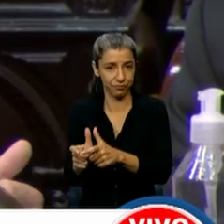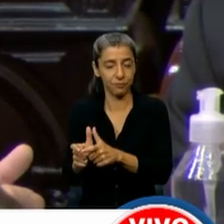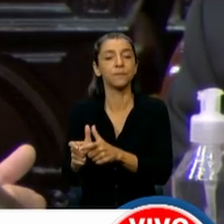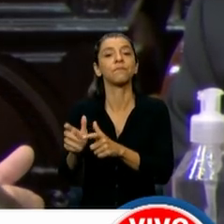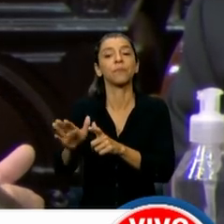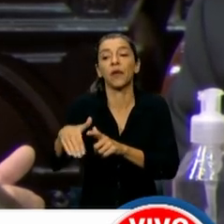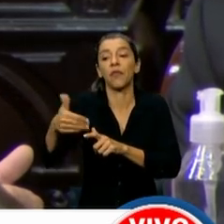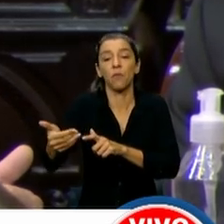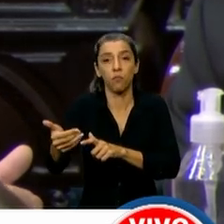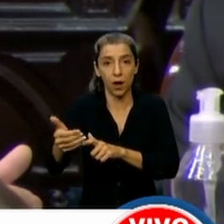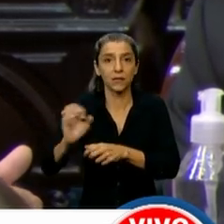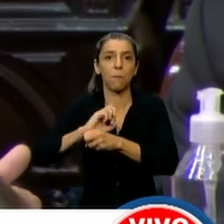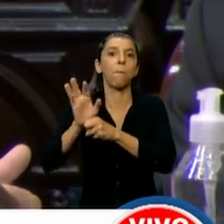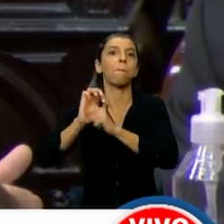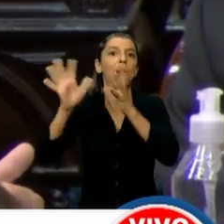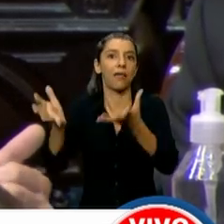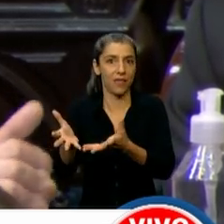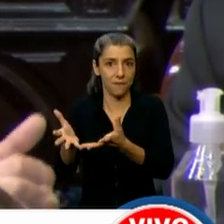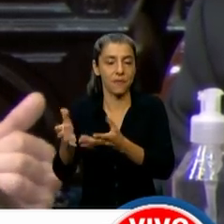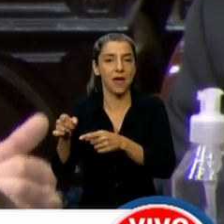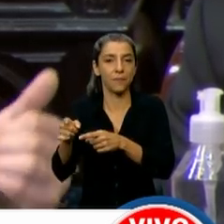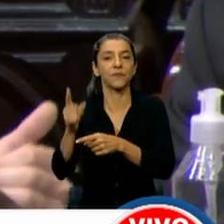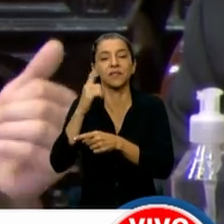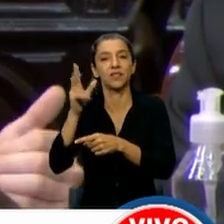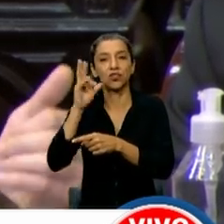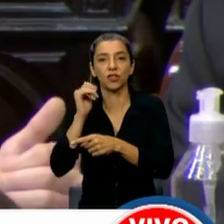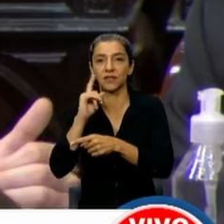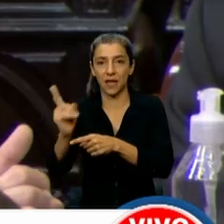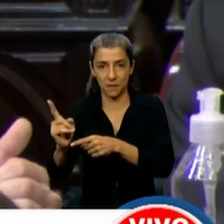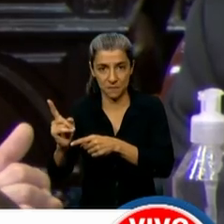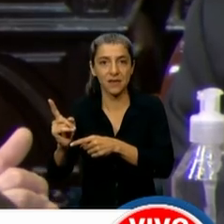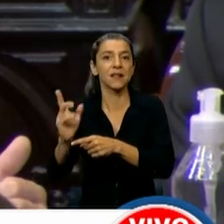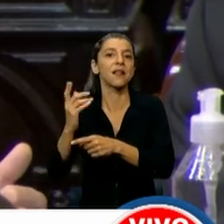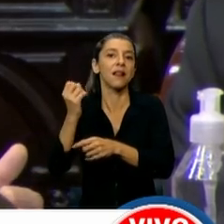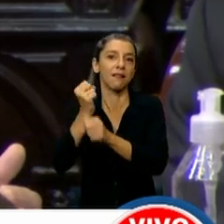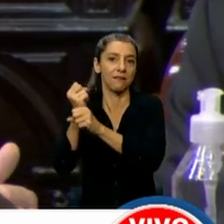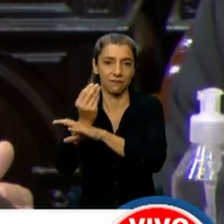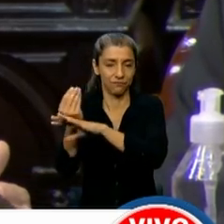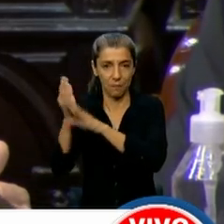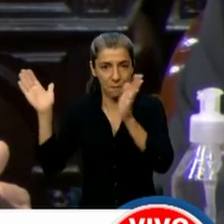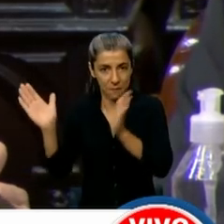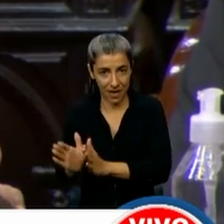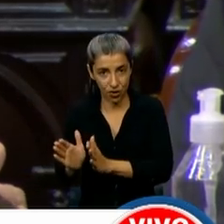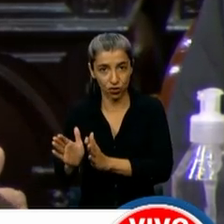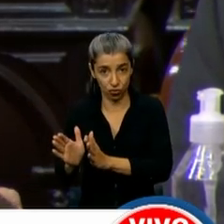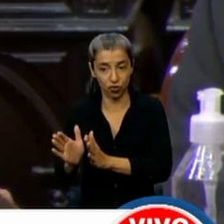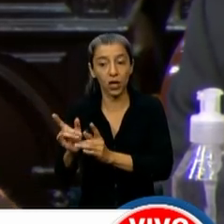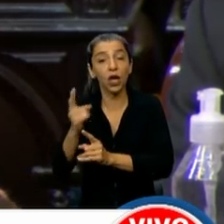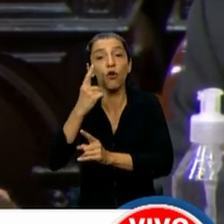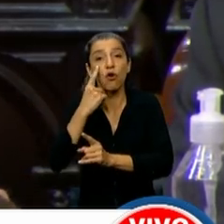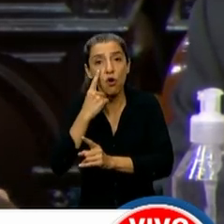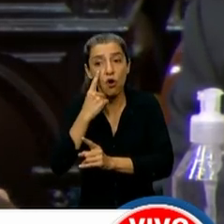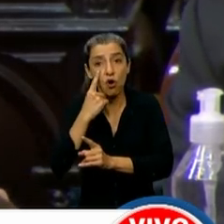la crisis de la pandemia con 186 mil 823 empleo - que se recuperaron en un